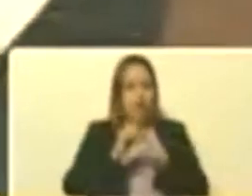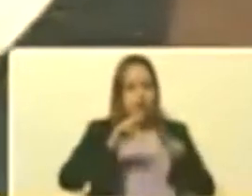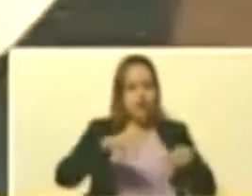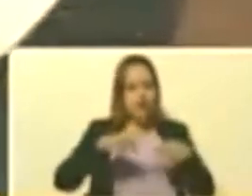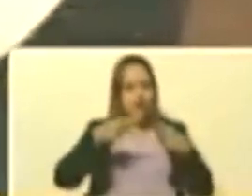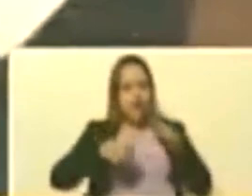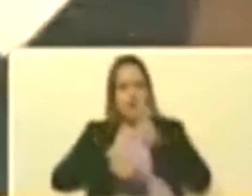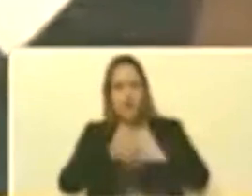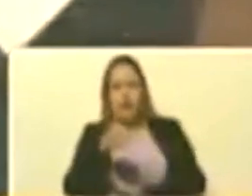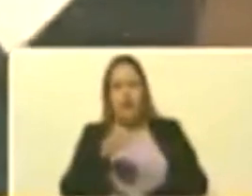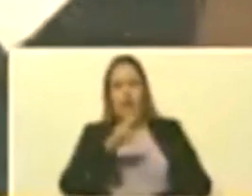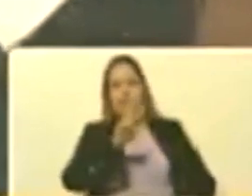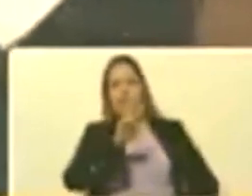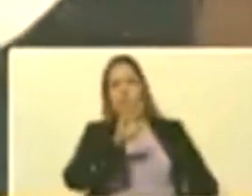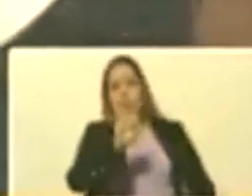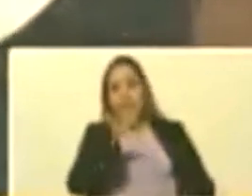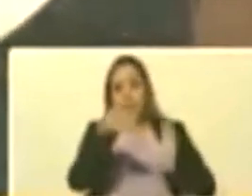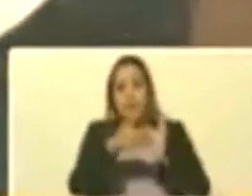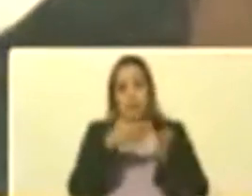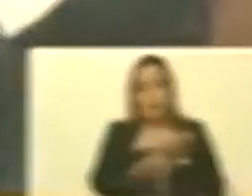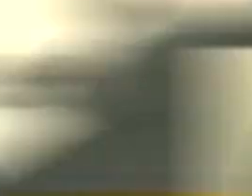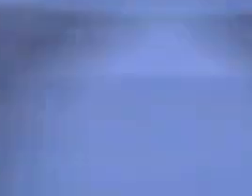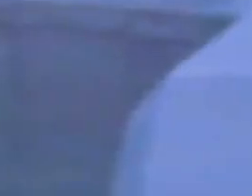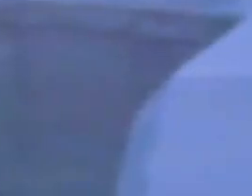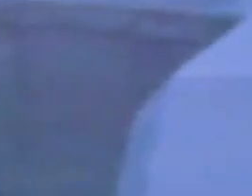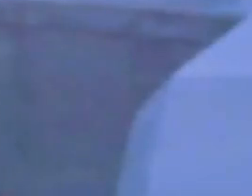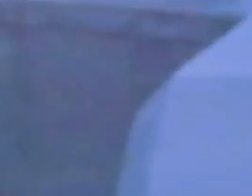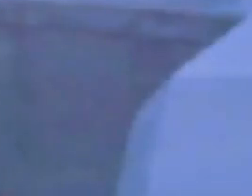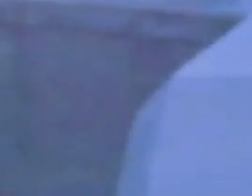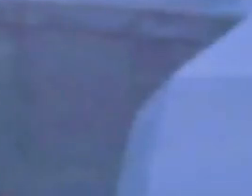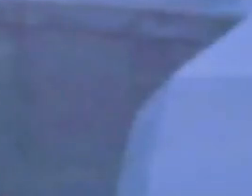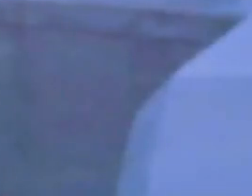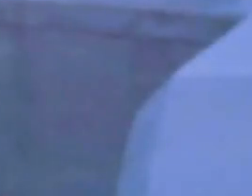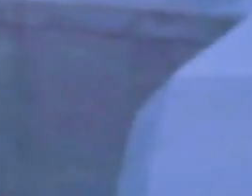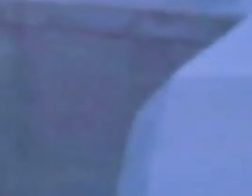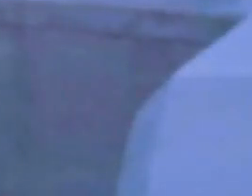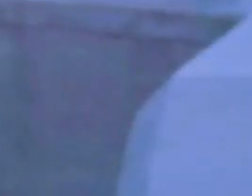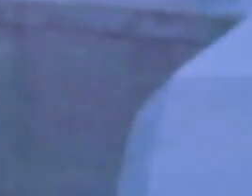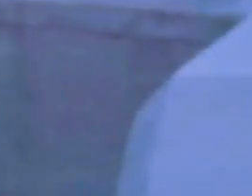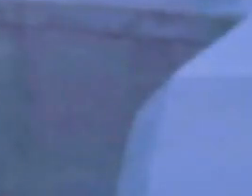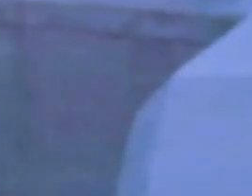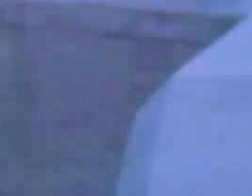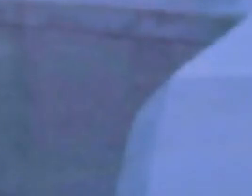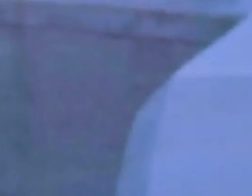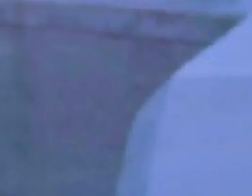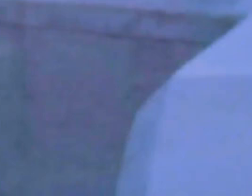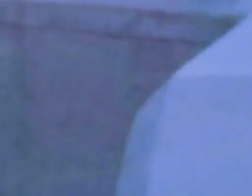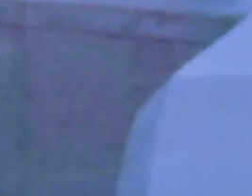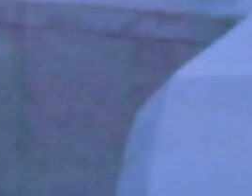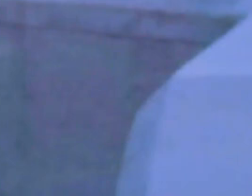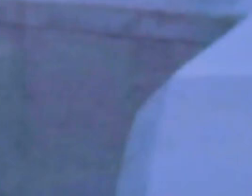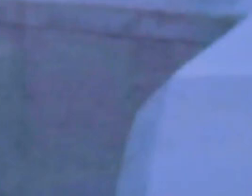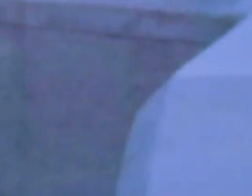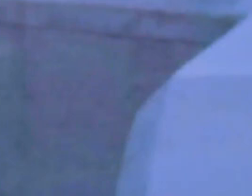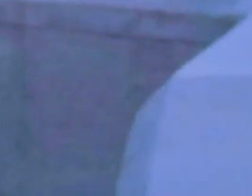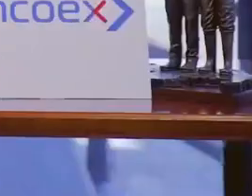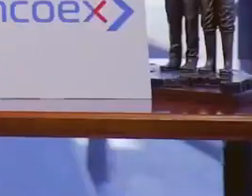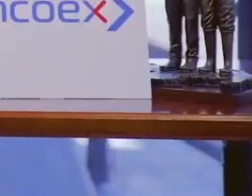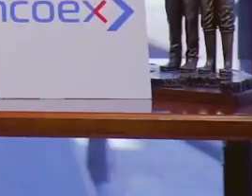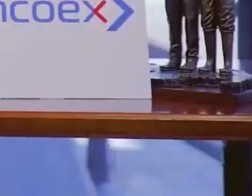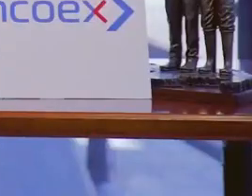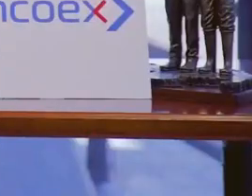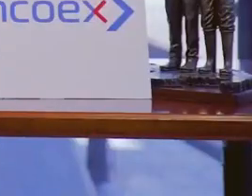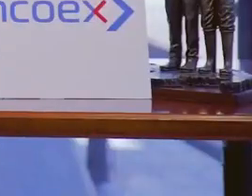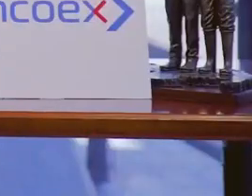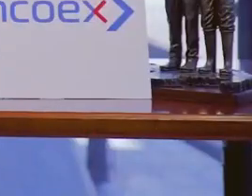más profundo e inclusivo, en aras de sumar esfuerzos para construir escenarios de mayor estabilidad democrática.